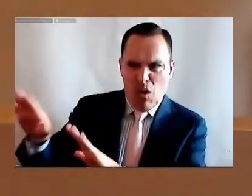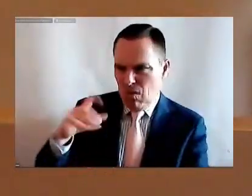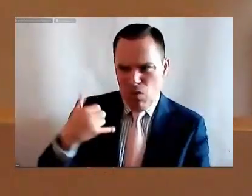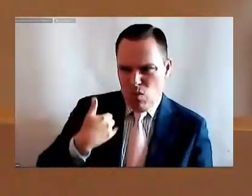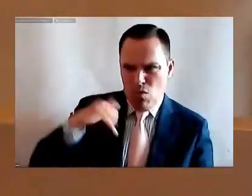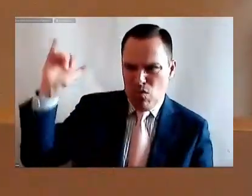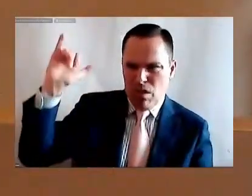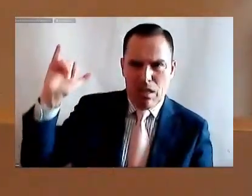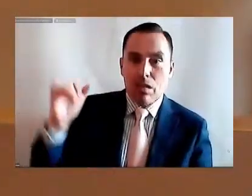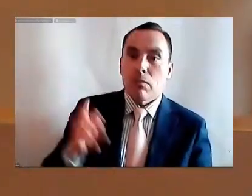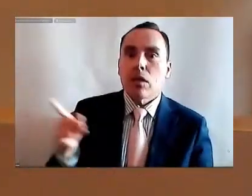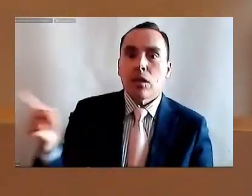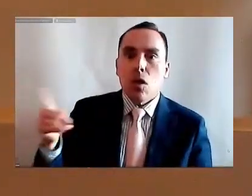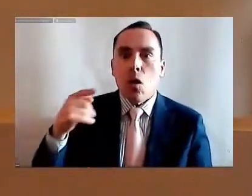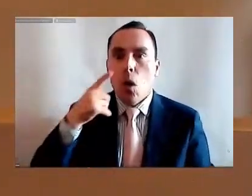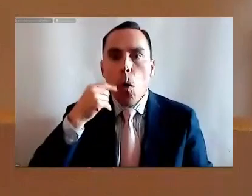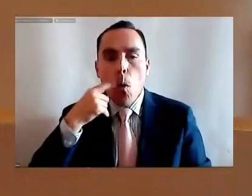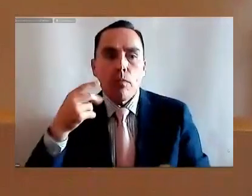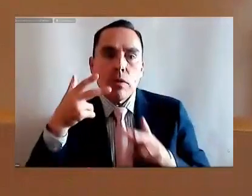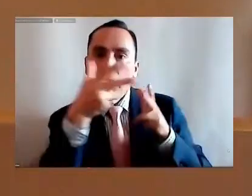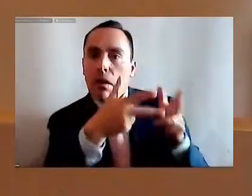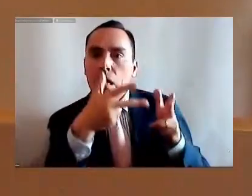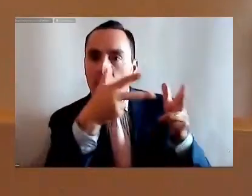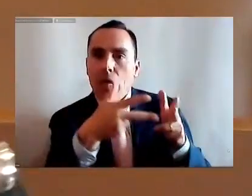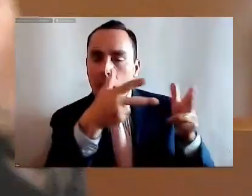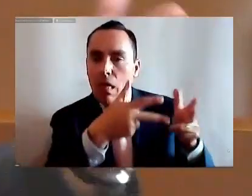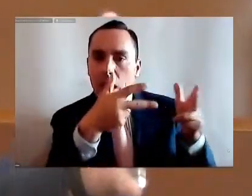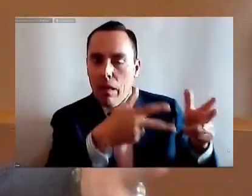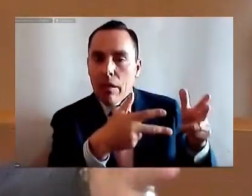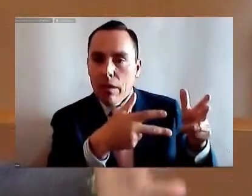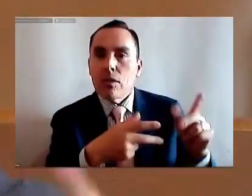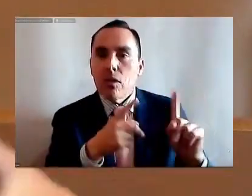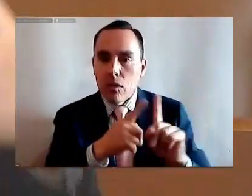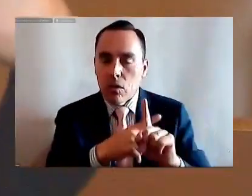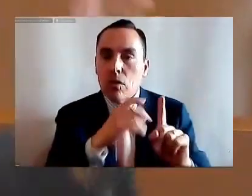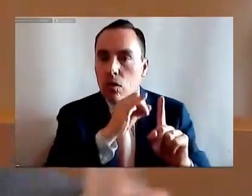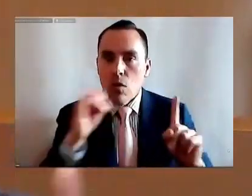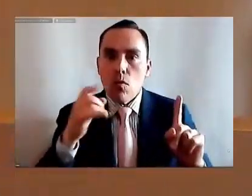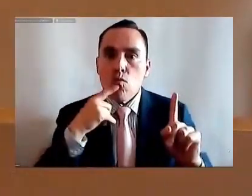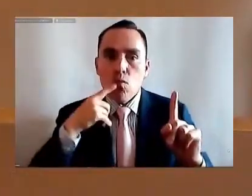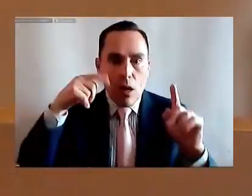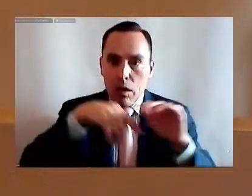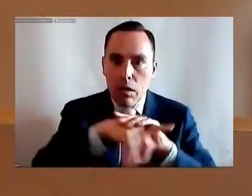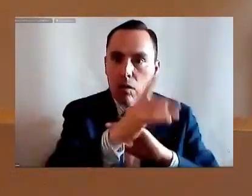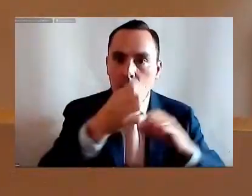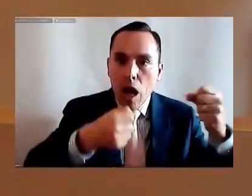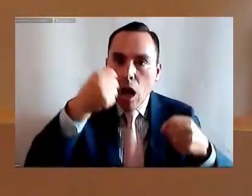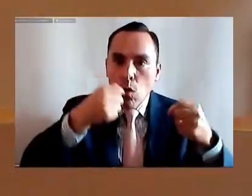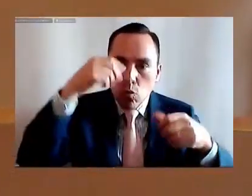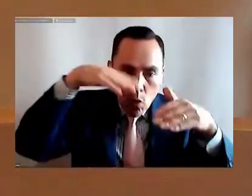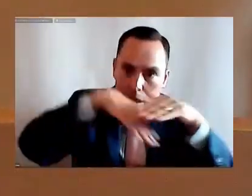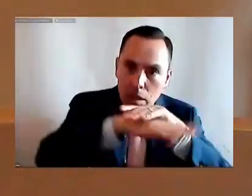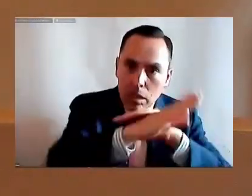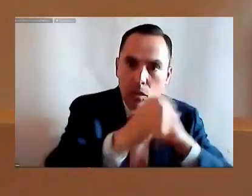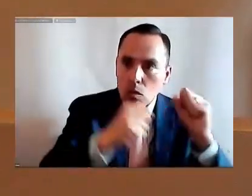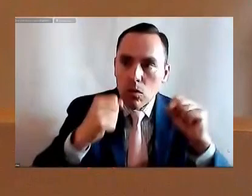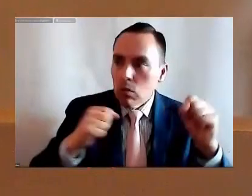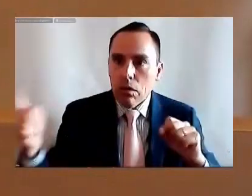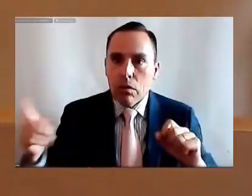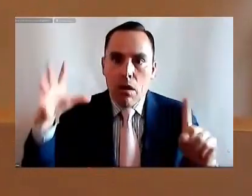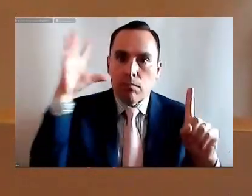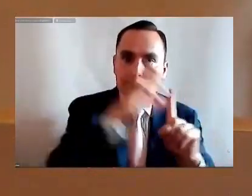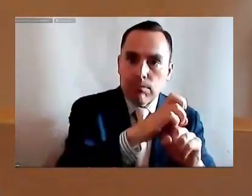persona, podría pensar que lo que sigue un ataque es los estacionamientos, un asalto sexual en alguna parte de la empresa y por lo tanto hay acoso